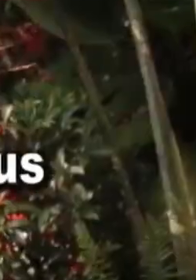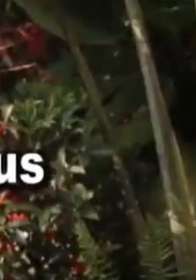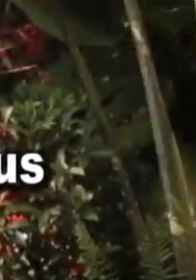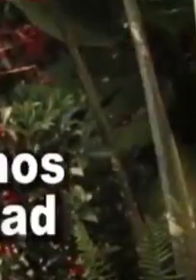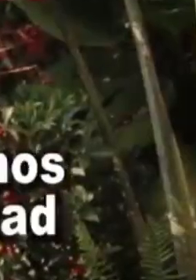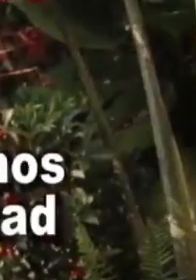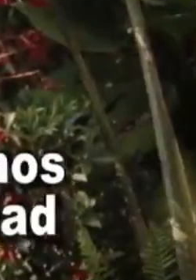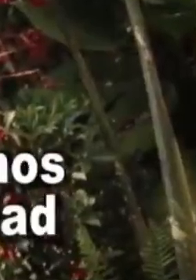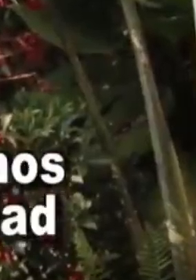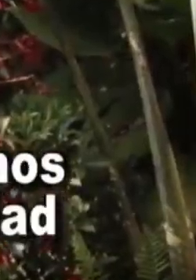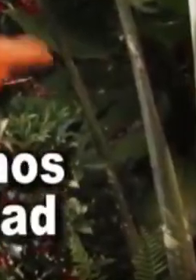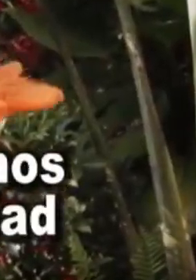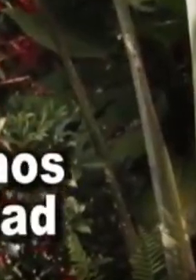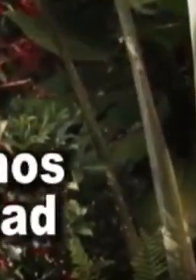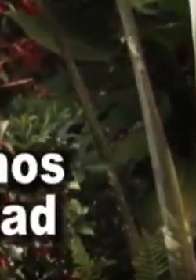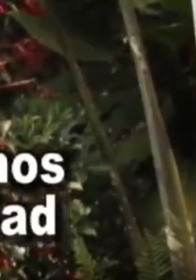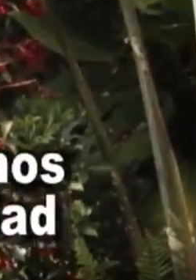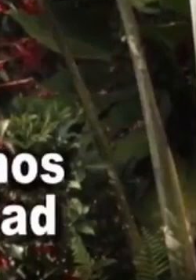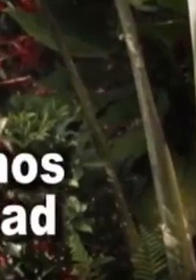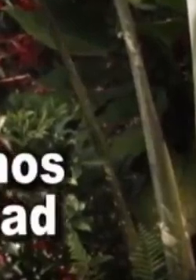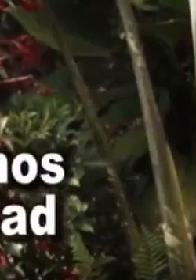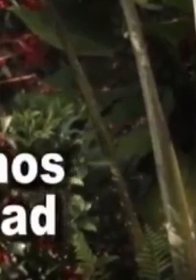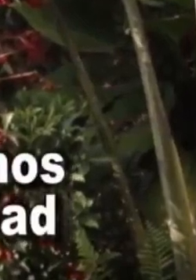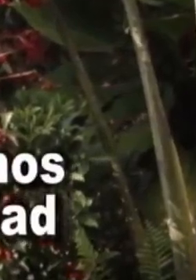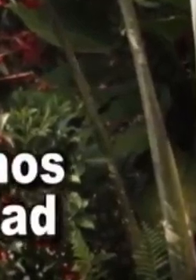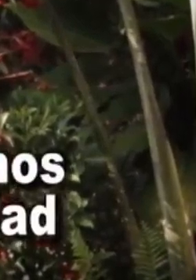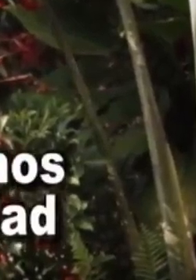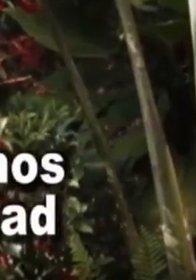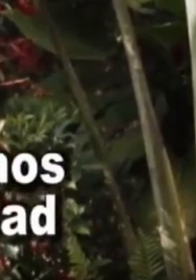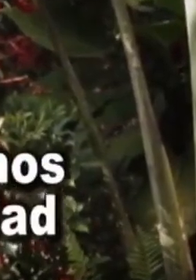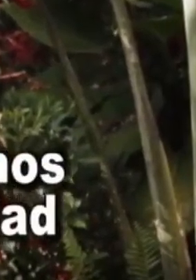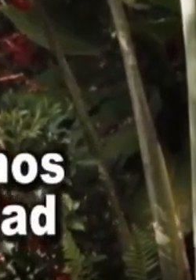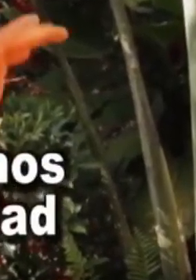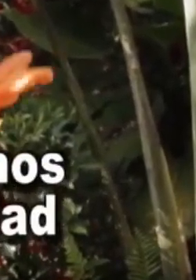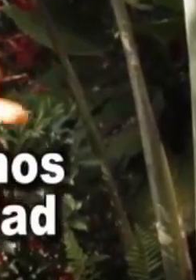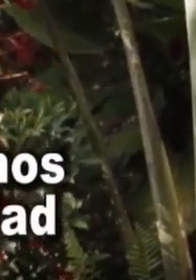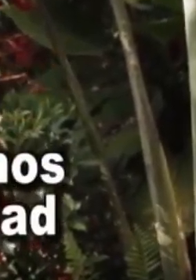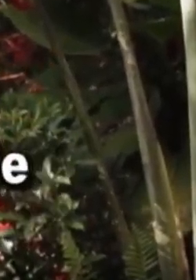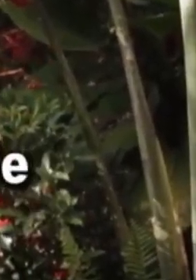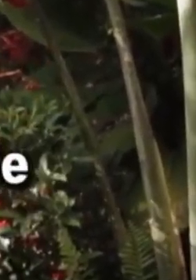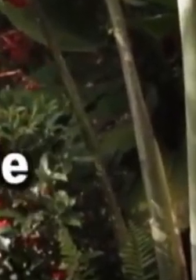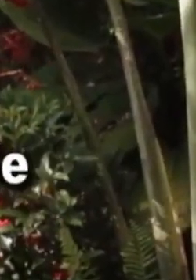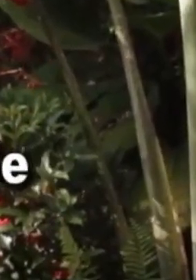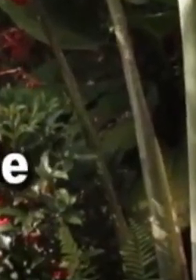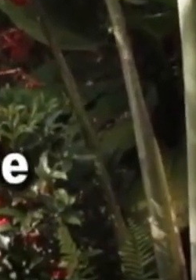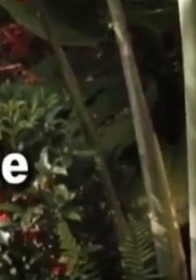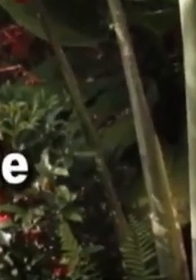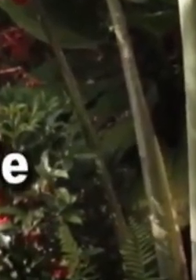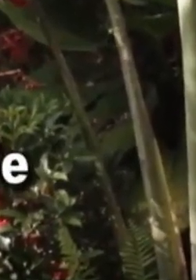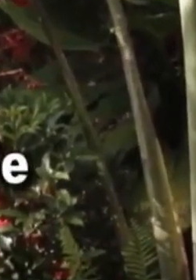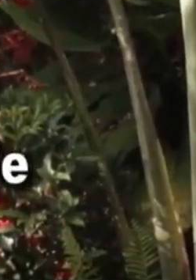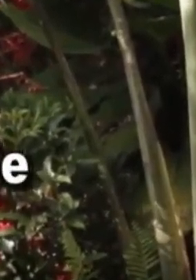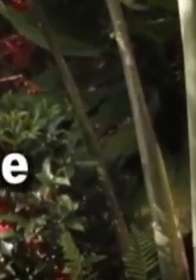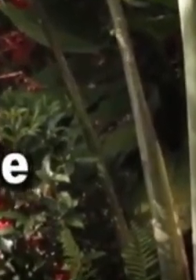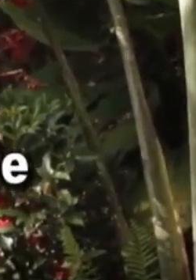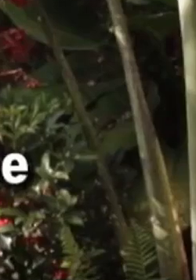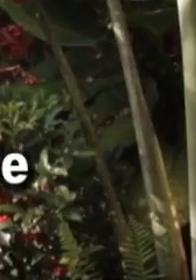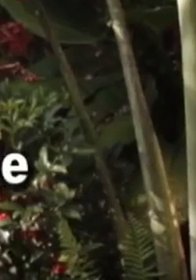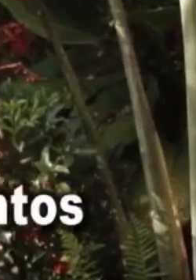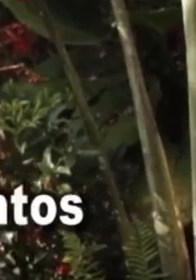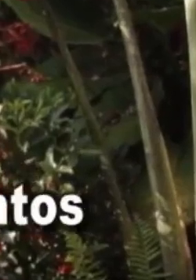coronavirus. Solo lo podremos lograr si nos unimos y con responsabilidad acatamos las directrices de los